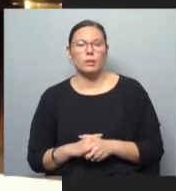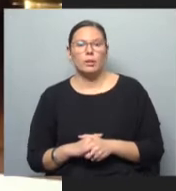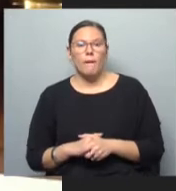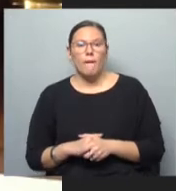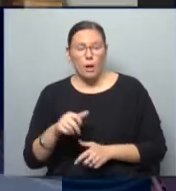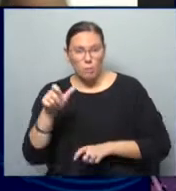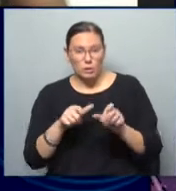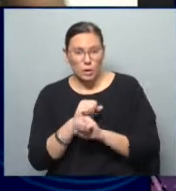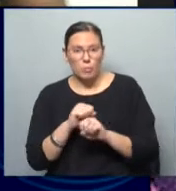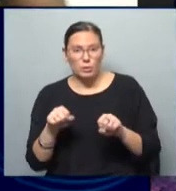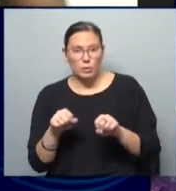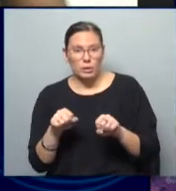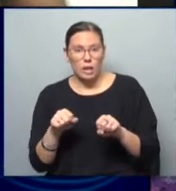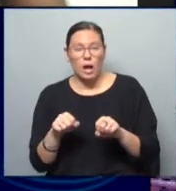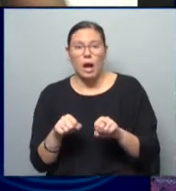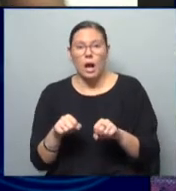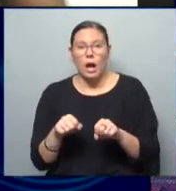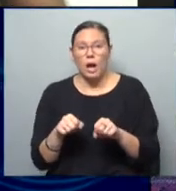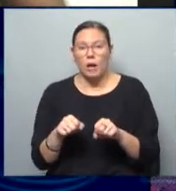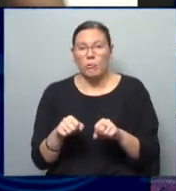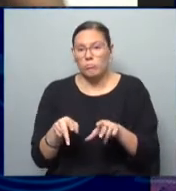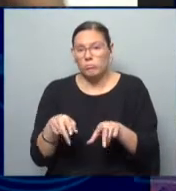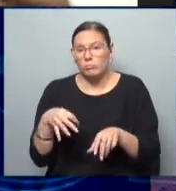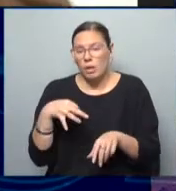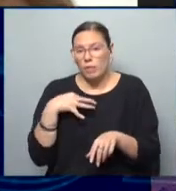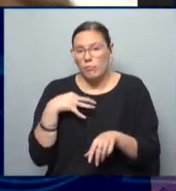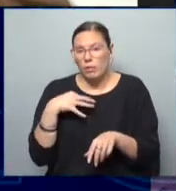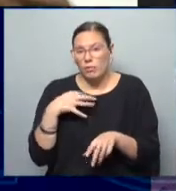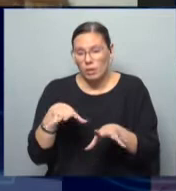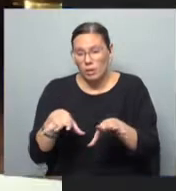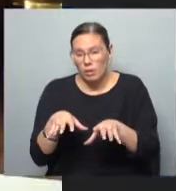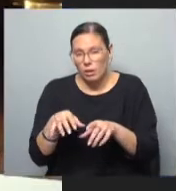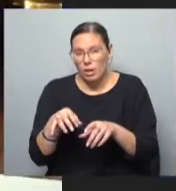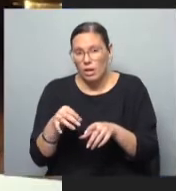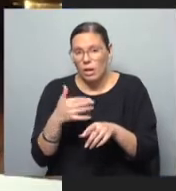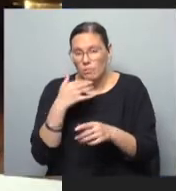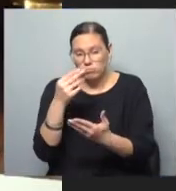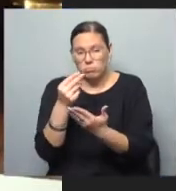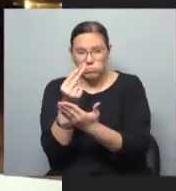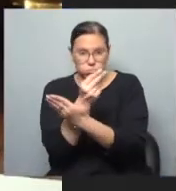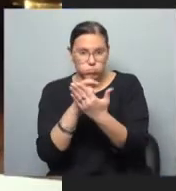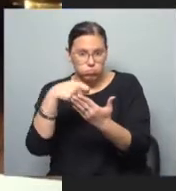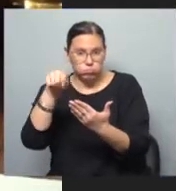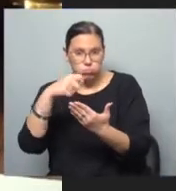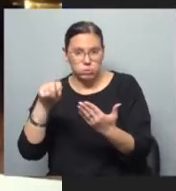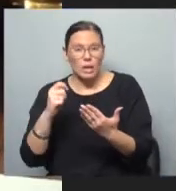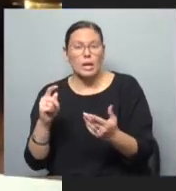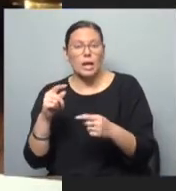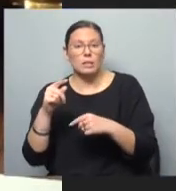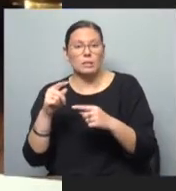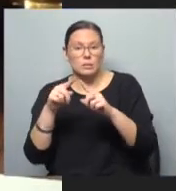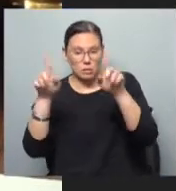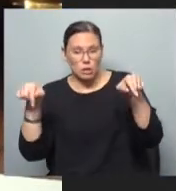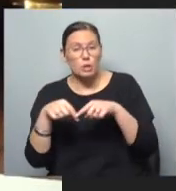hay gente que podría vivir de ser calígrafa o calígrafo Sí, en China. las obras de los calígrafos